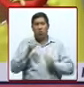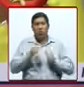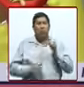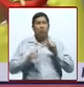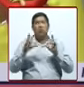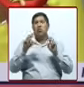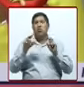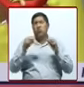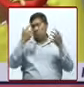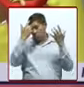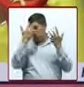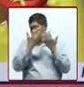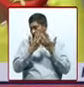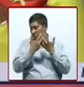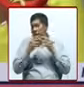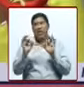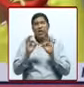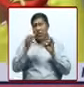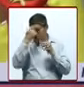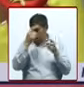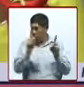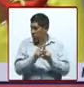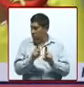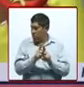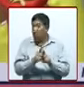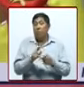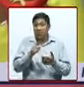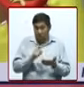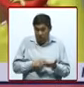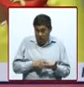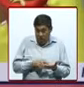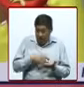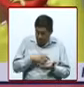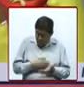ningún tipo de consenso ni acuerdo. Y cuando sucede esto,